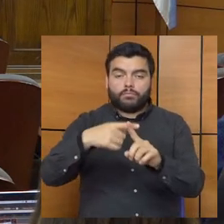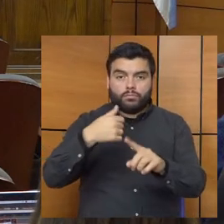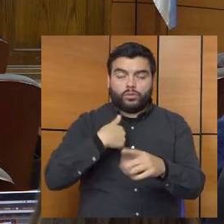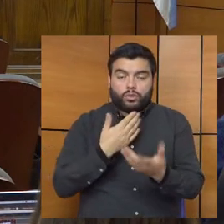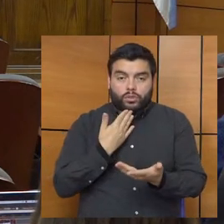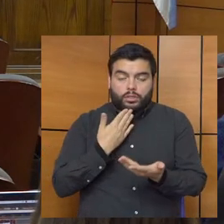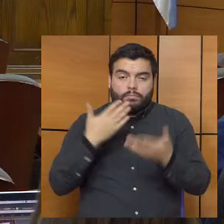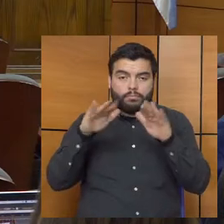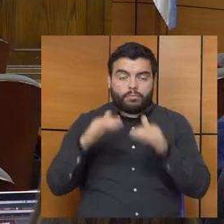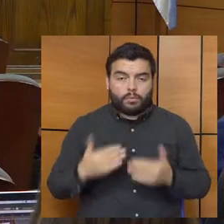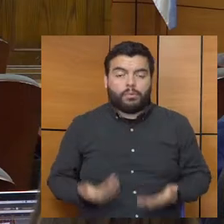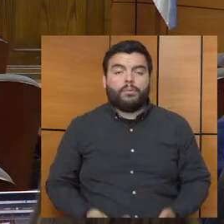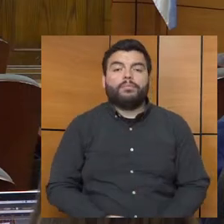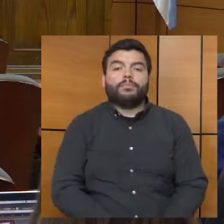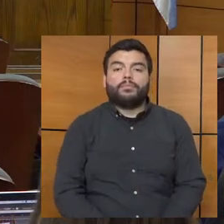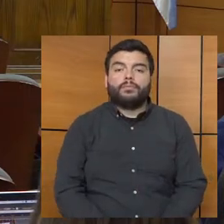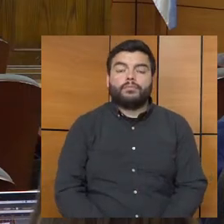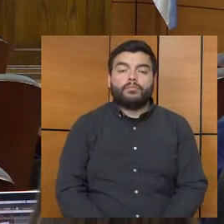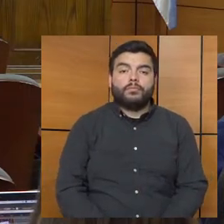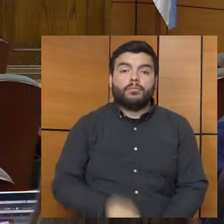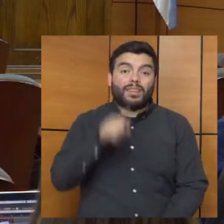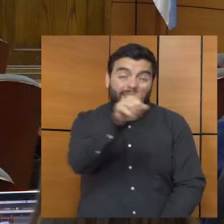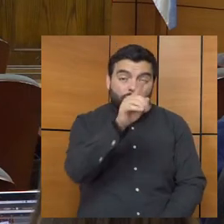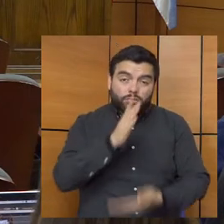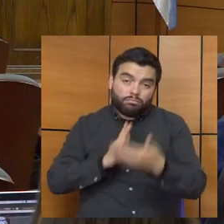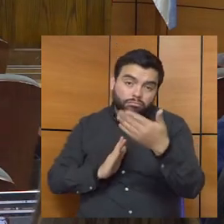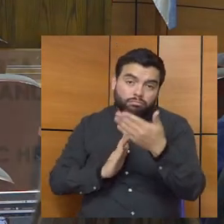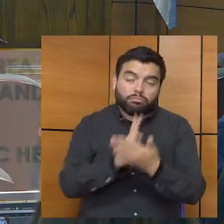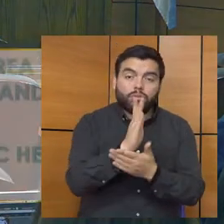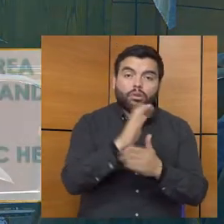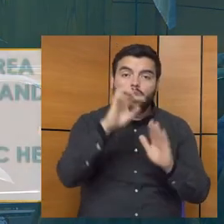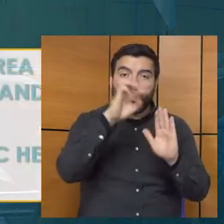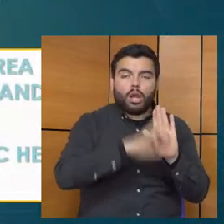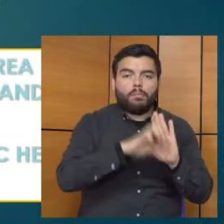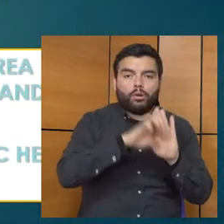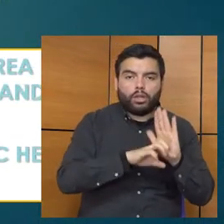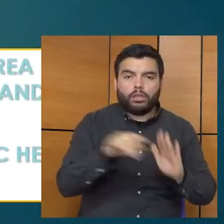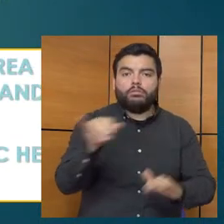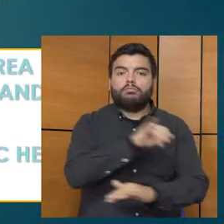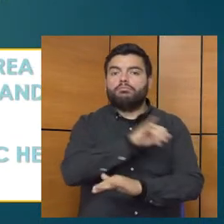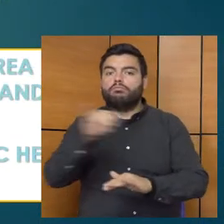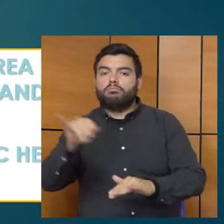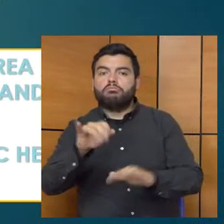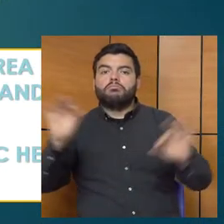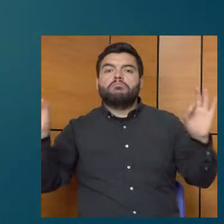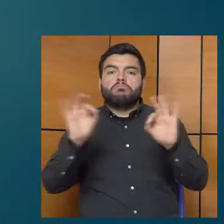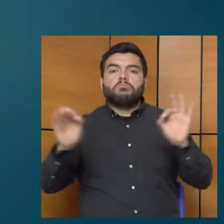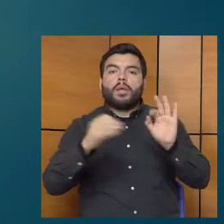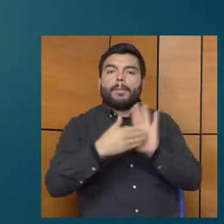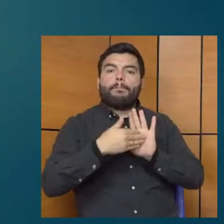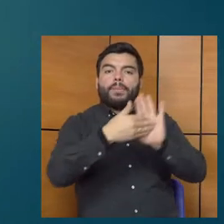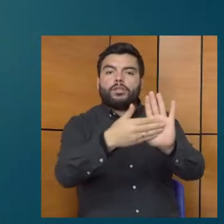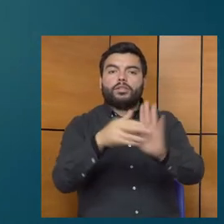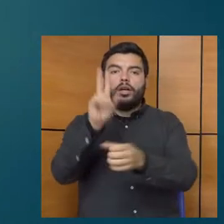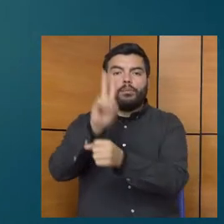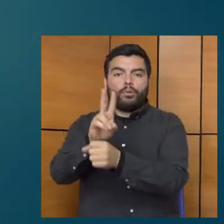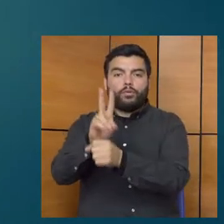pues ya digo que ese fue el germen de ese proyecto que después nos va a presentar el